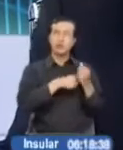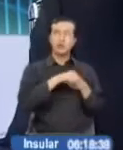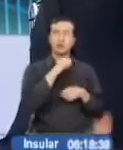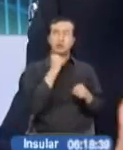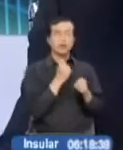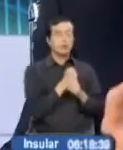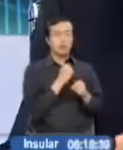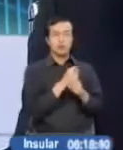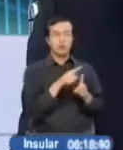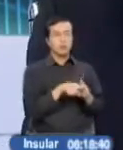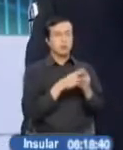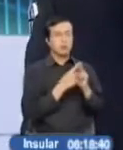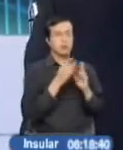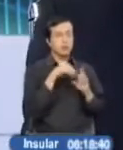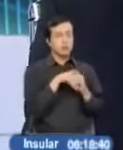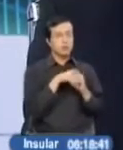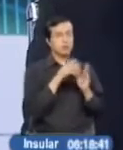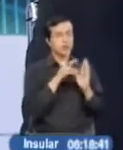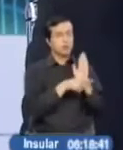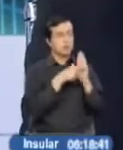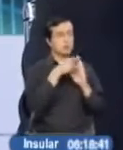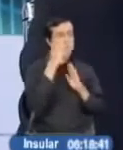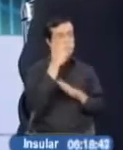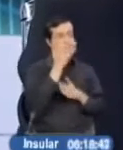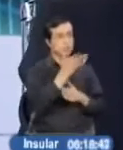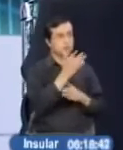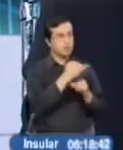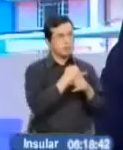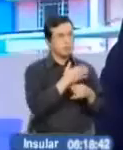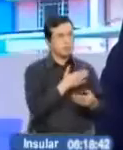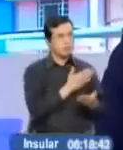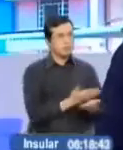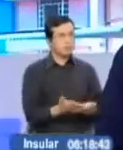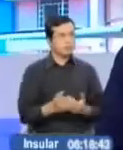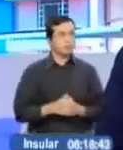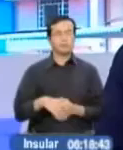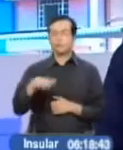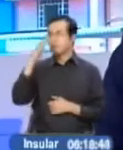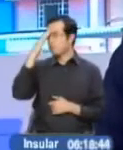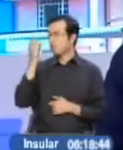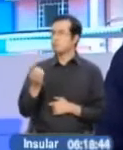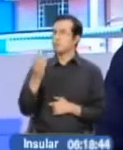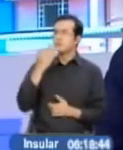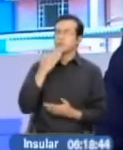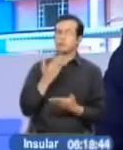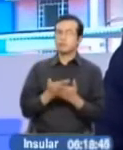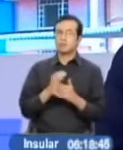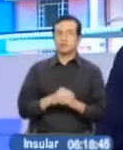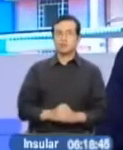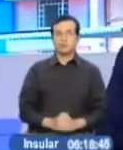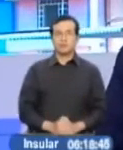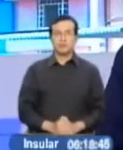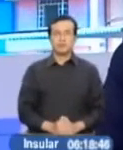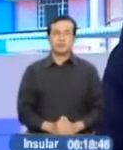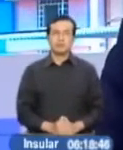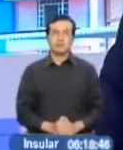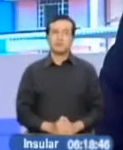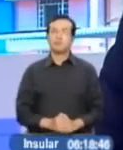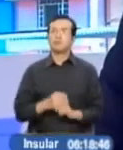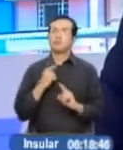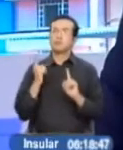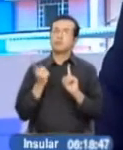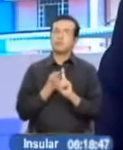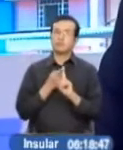labor dentro de la refinería de Esmeraldas? Ingeniero Vivar, bienvenido. Buenos días, gracias, don Carlos.